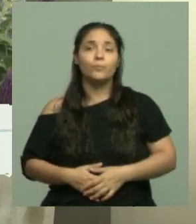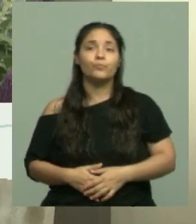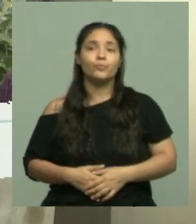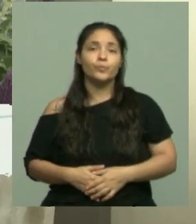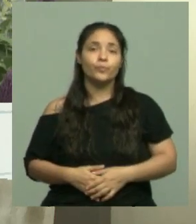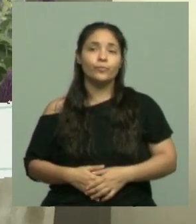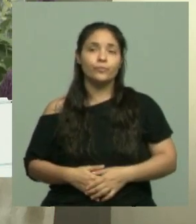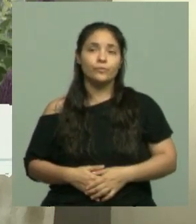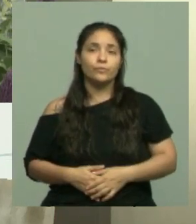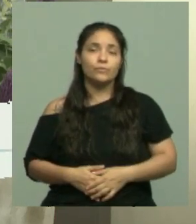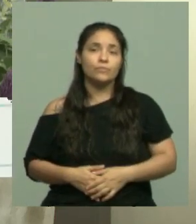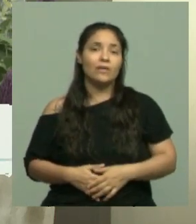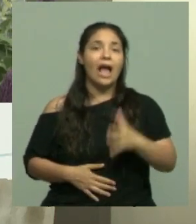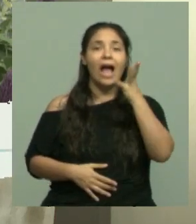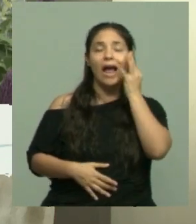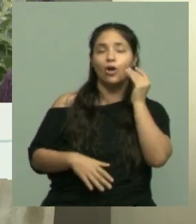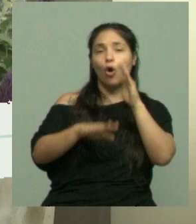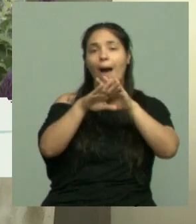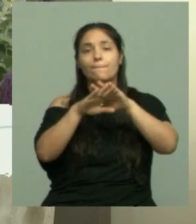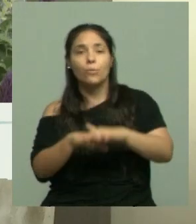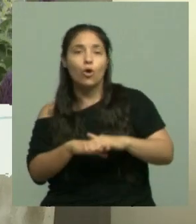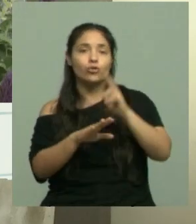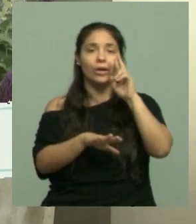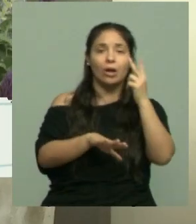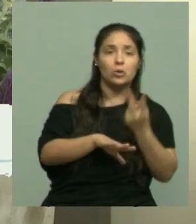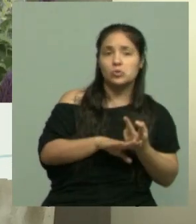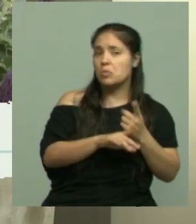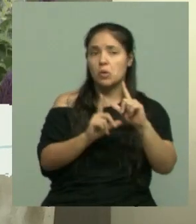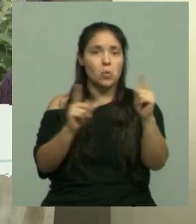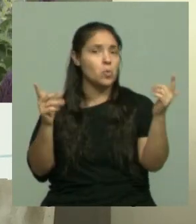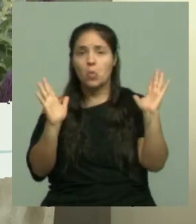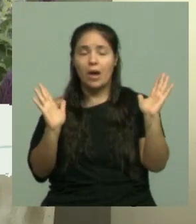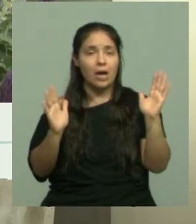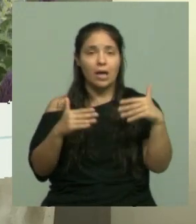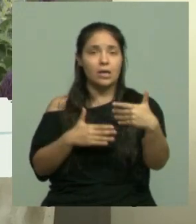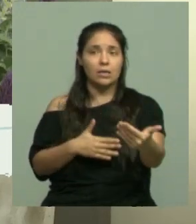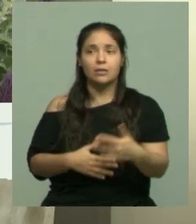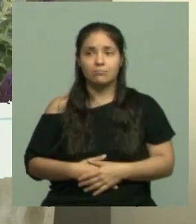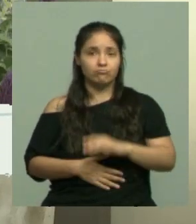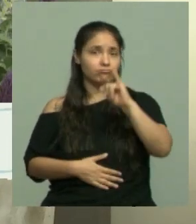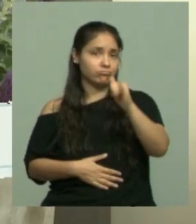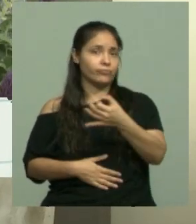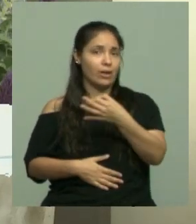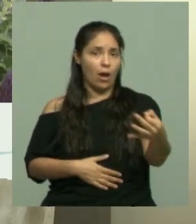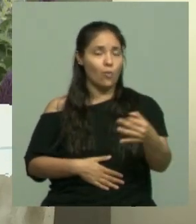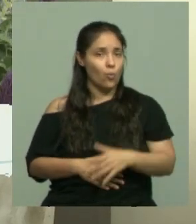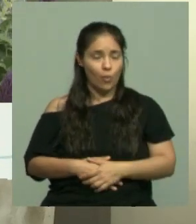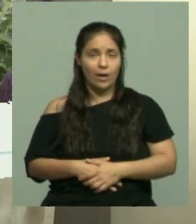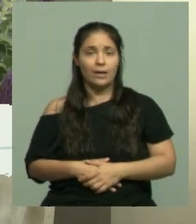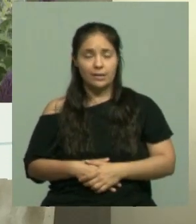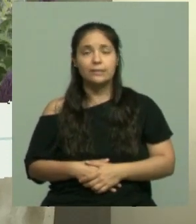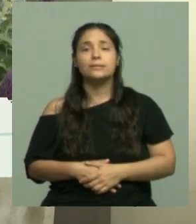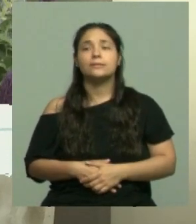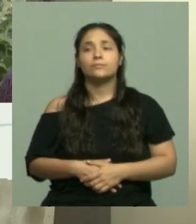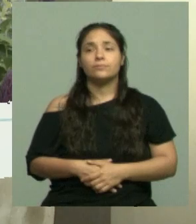no están recibiendo ni el apoyo ni el reconocimiento que merecen. Totalmente, y creo que es ahí donde va a